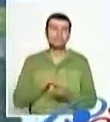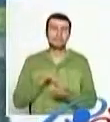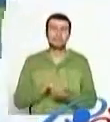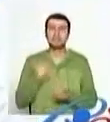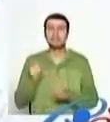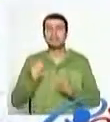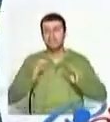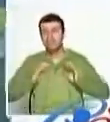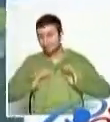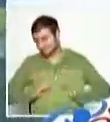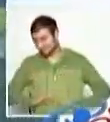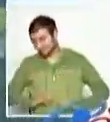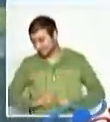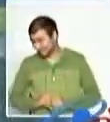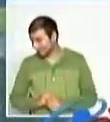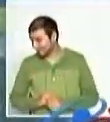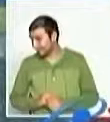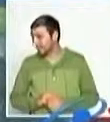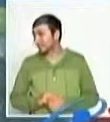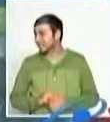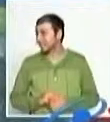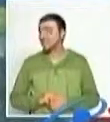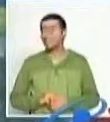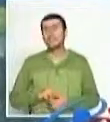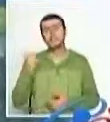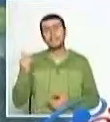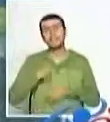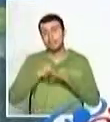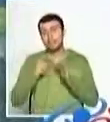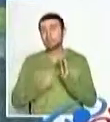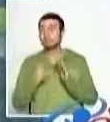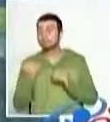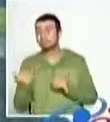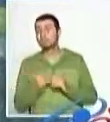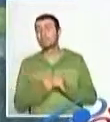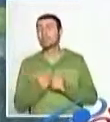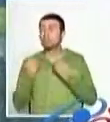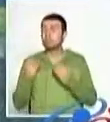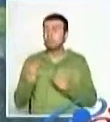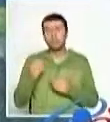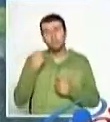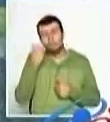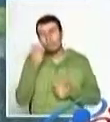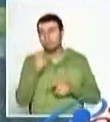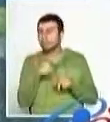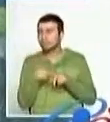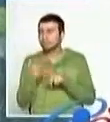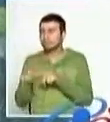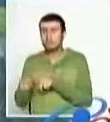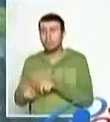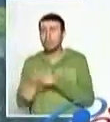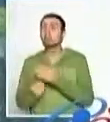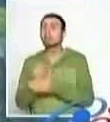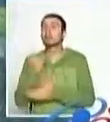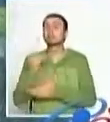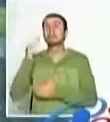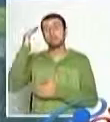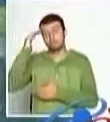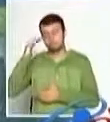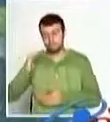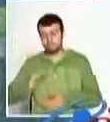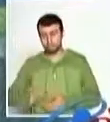organismo. Entonces hay que mirarlo integralmente. Muchas de estas patologías inician de arriba hacia abajo. Nosotros